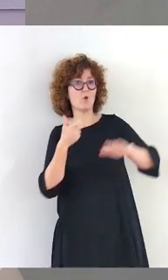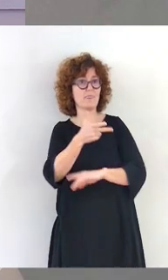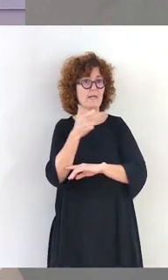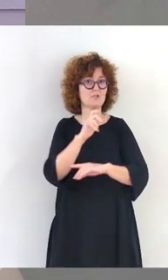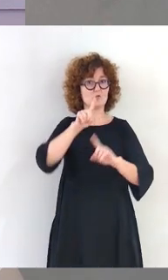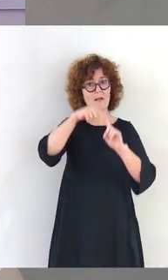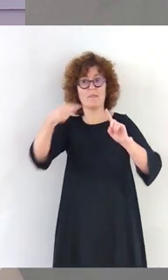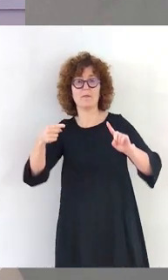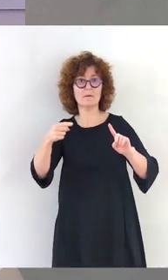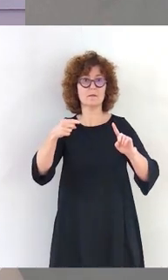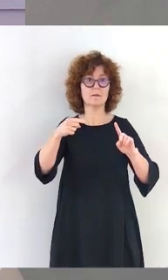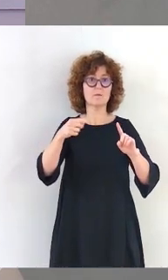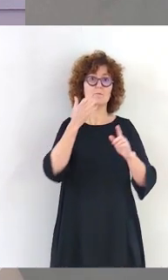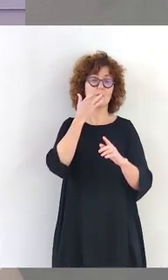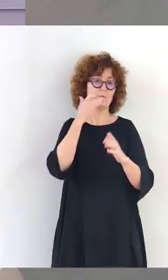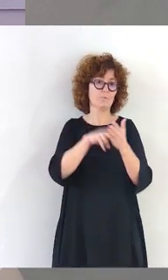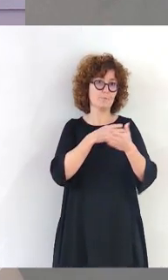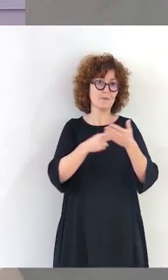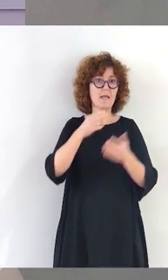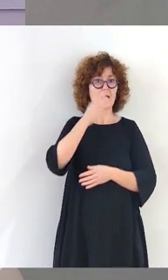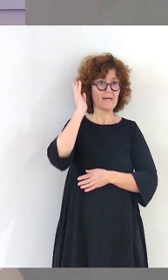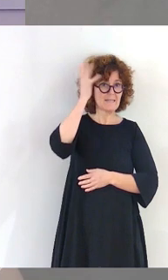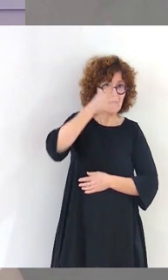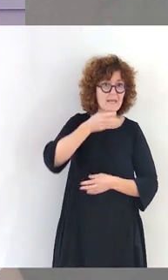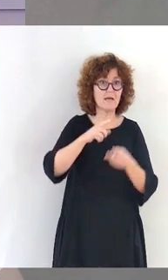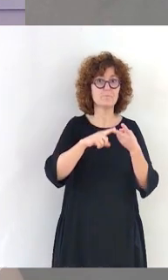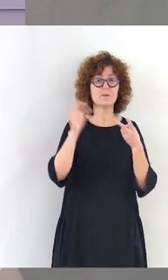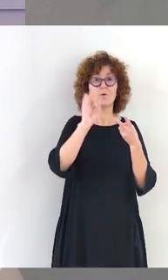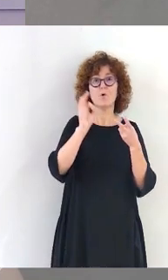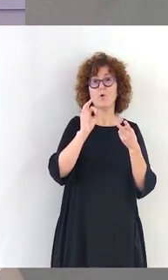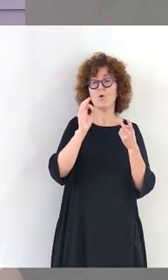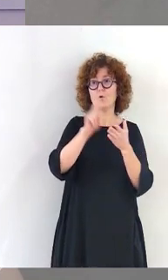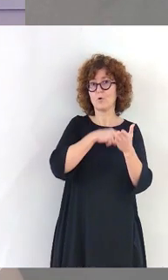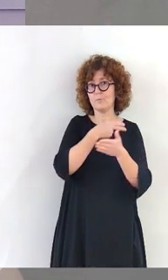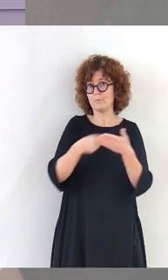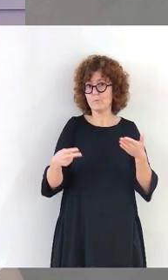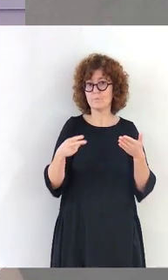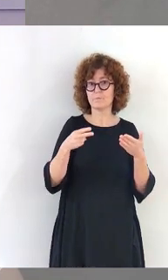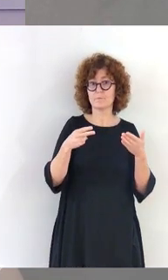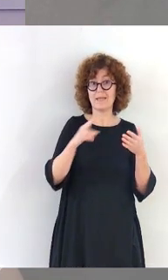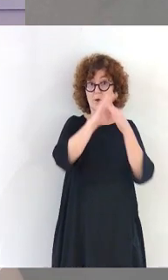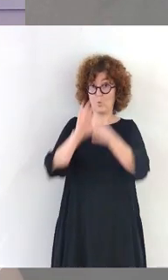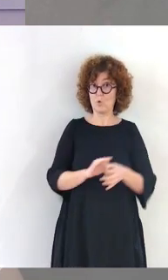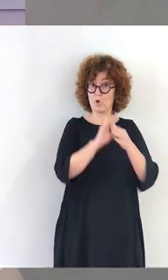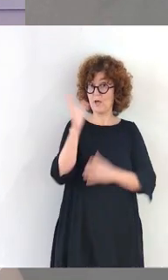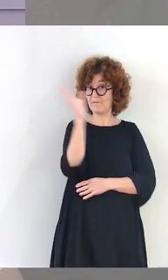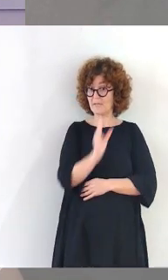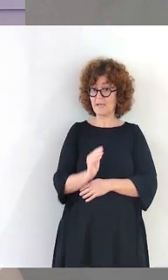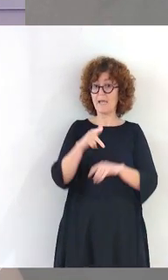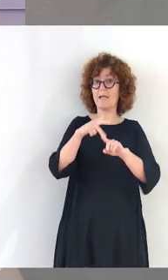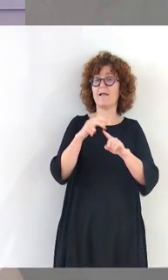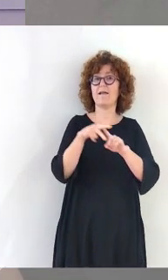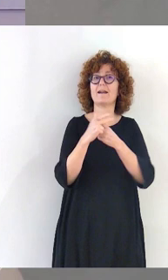como puede ser la declaración de Cartagena como puede ser la las la convención de la unión africana que son como herramientas